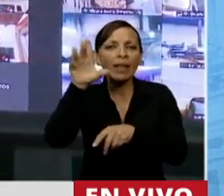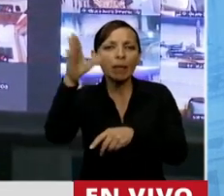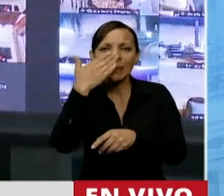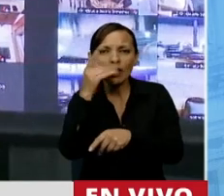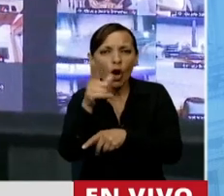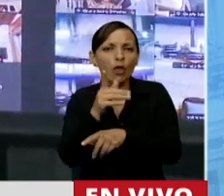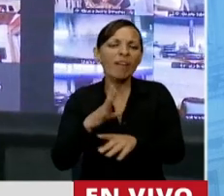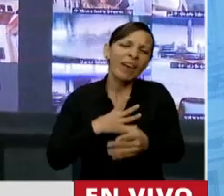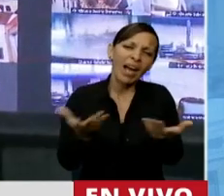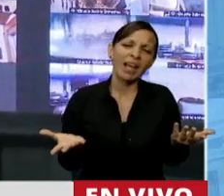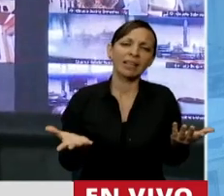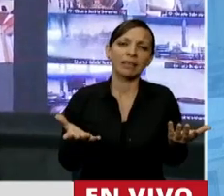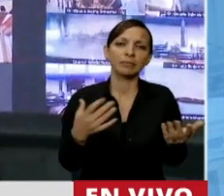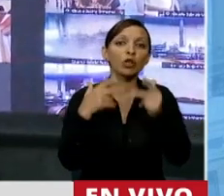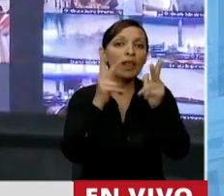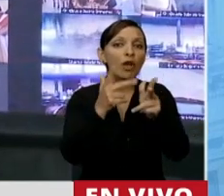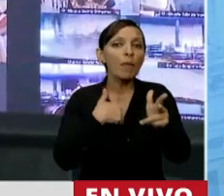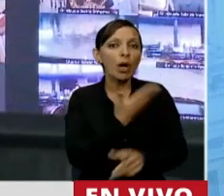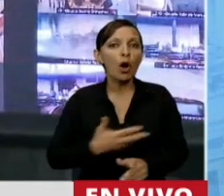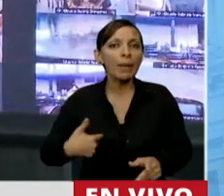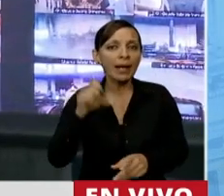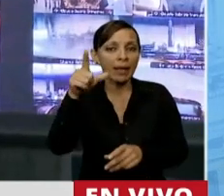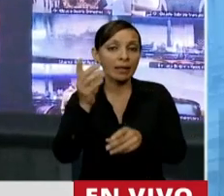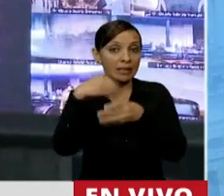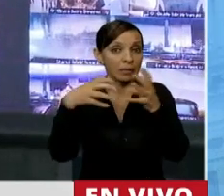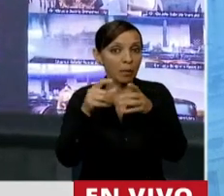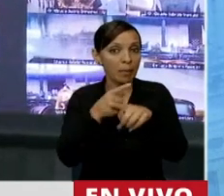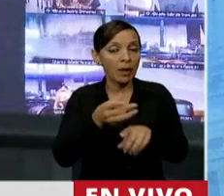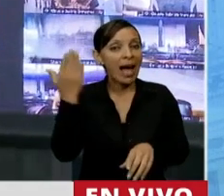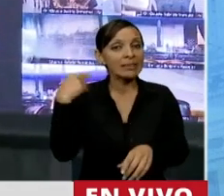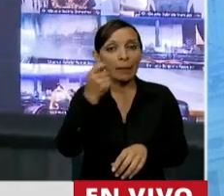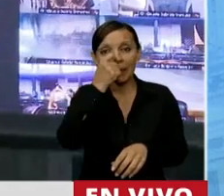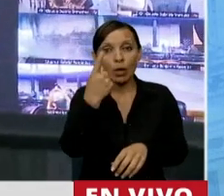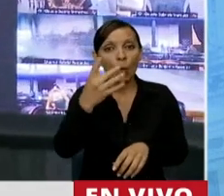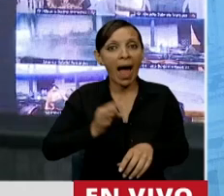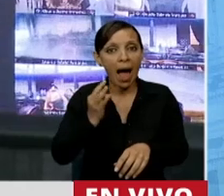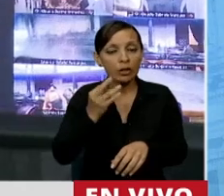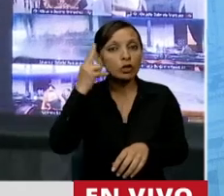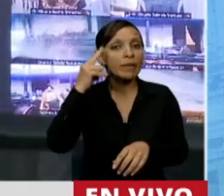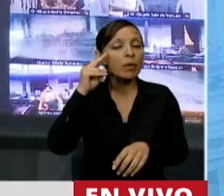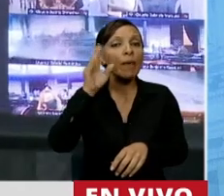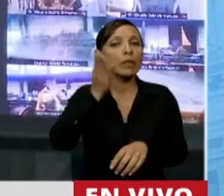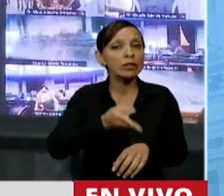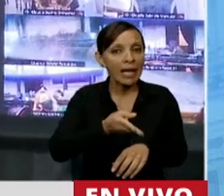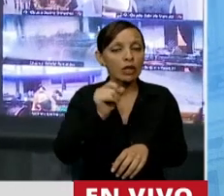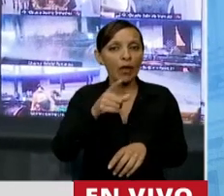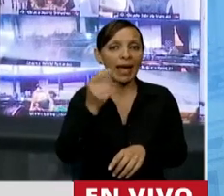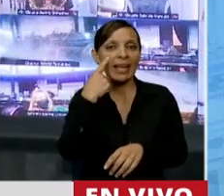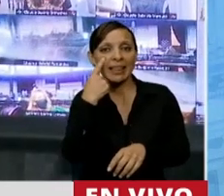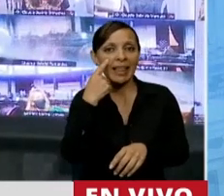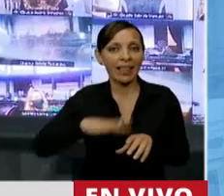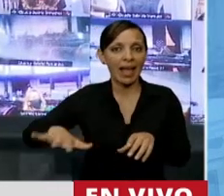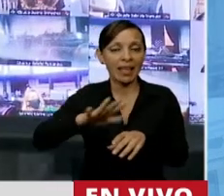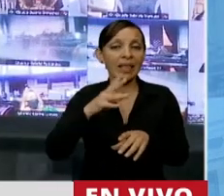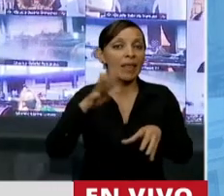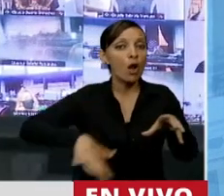que el gobierno de mi provincia, que es de su partido, que lleva 21 años, el 99% de los intendentes de los lugares